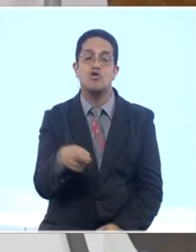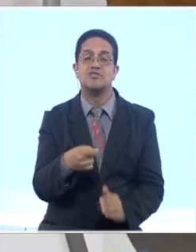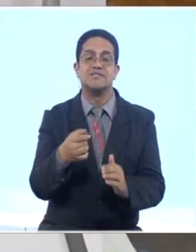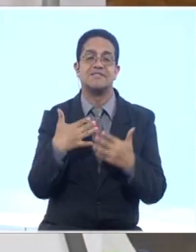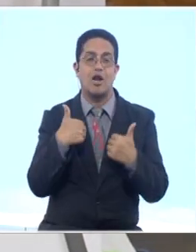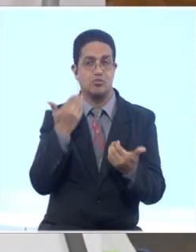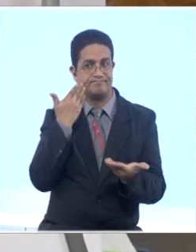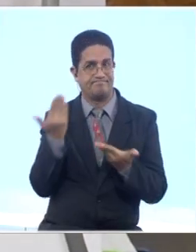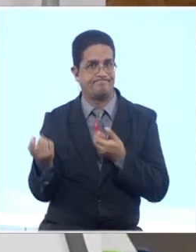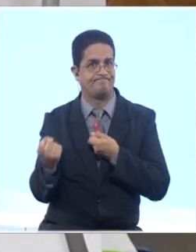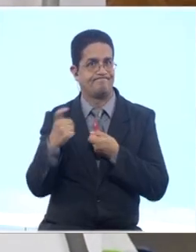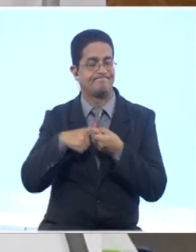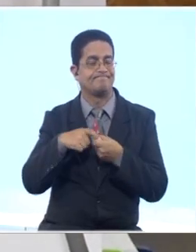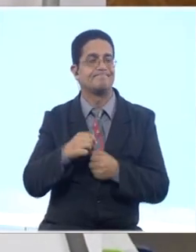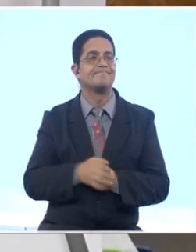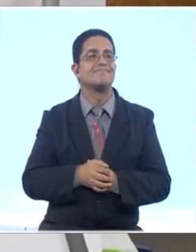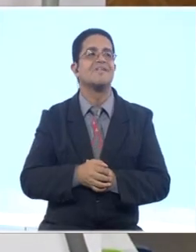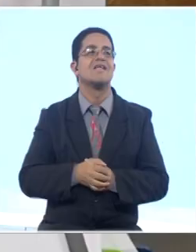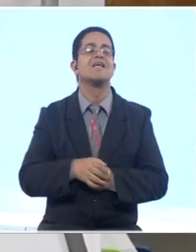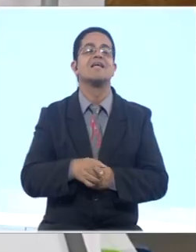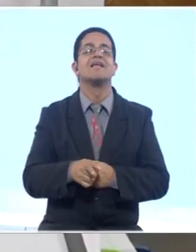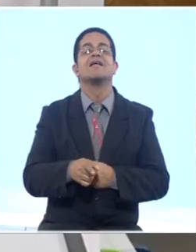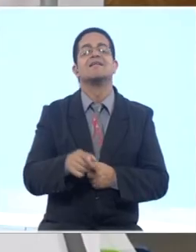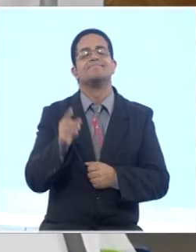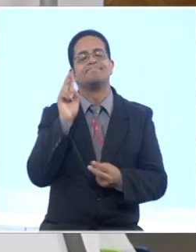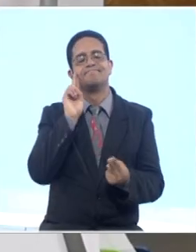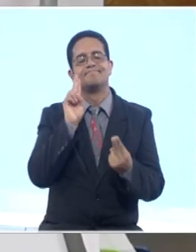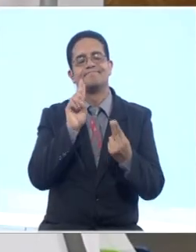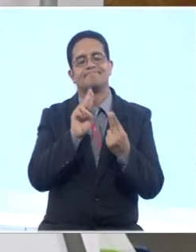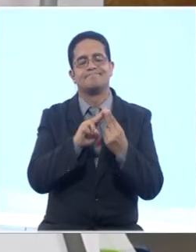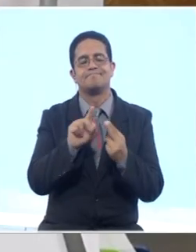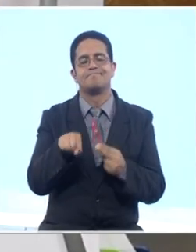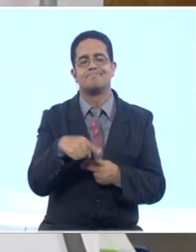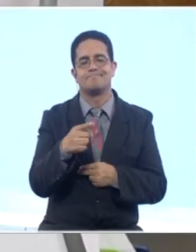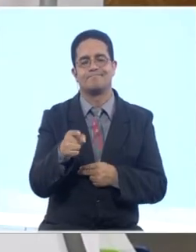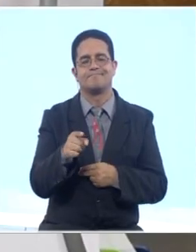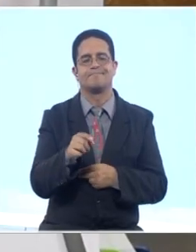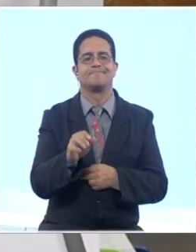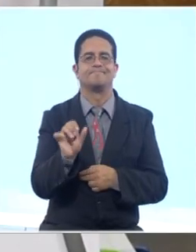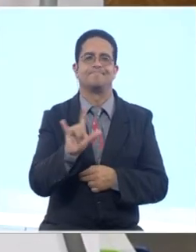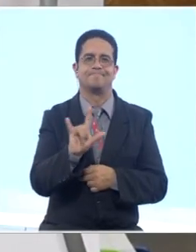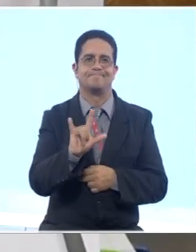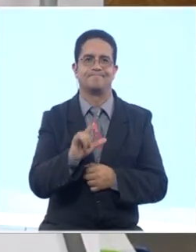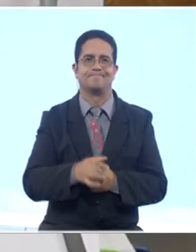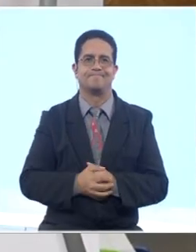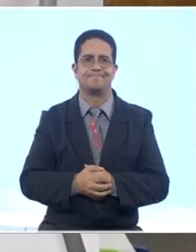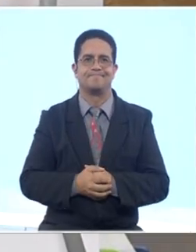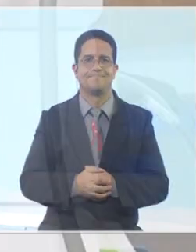recuerden nuestras redes, @salud_gb, @AnielJSara. Nos encontramos en una próxima oportunidad.